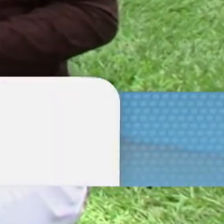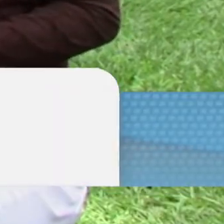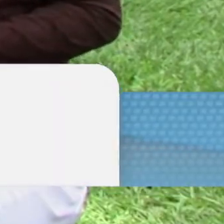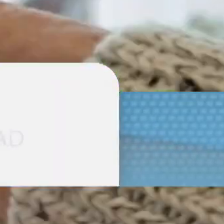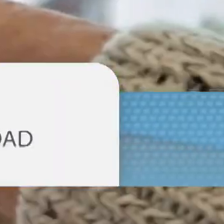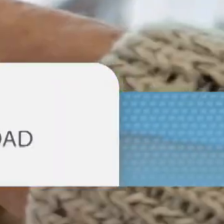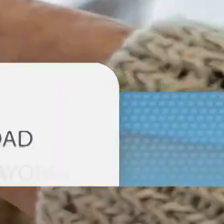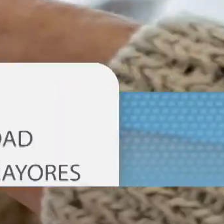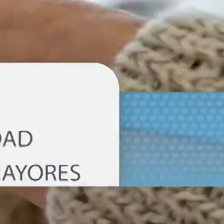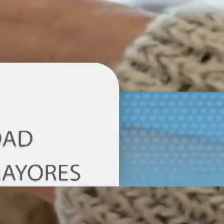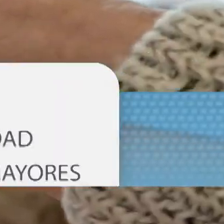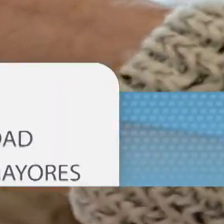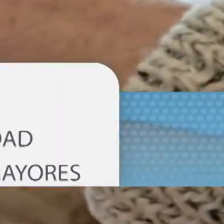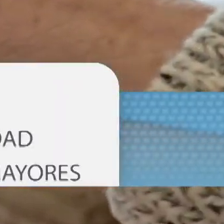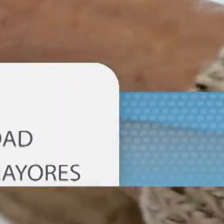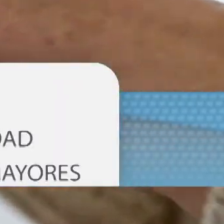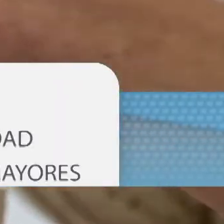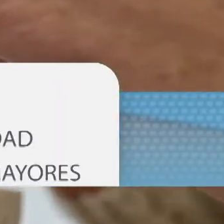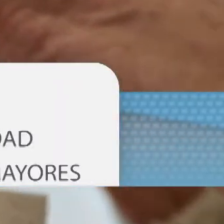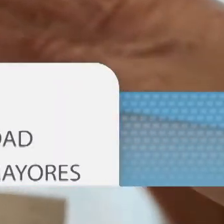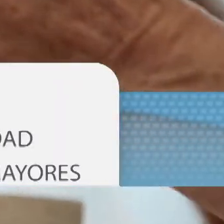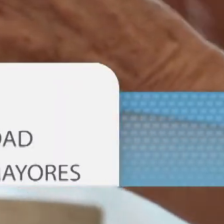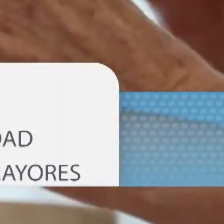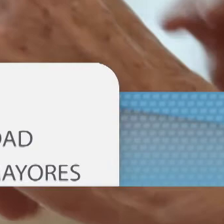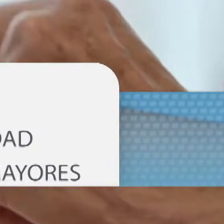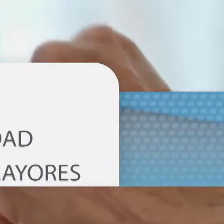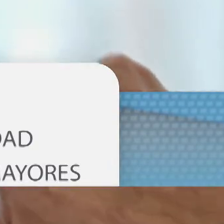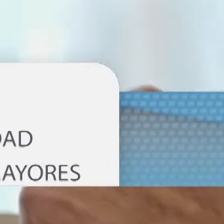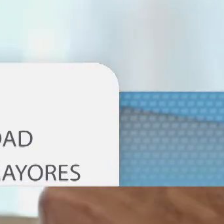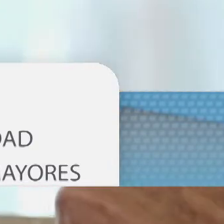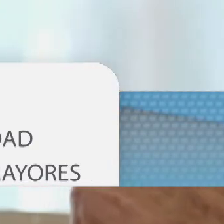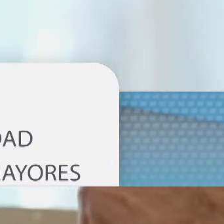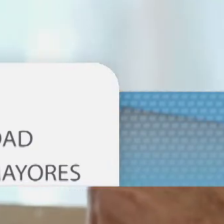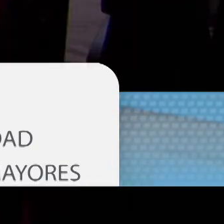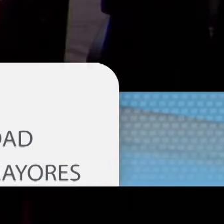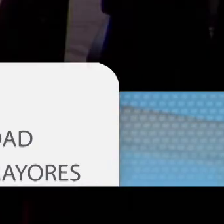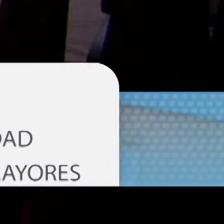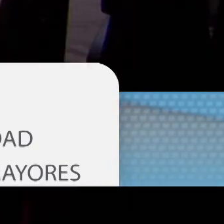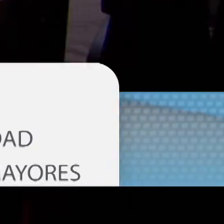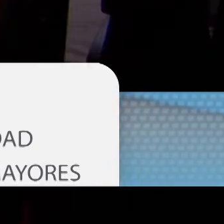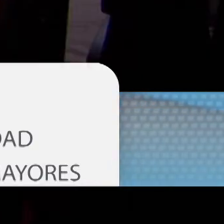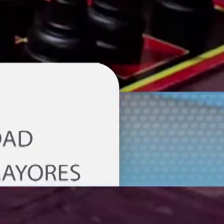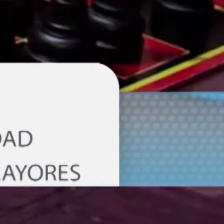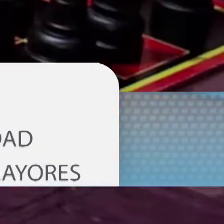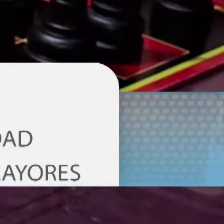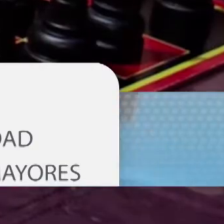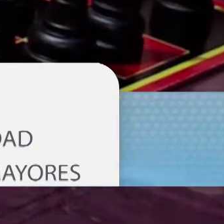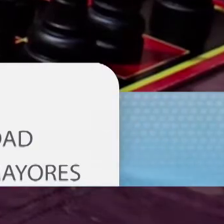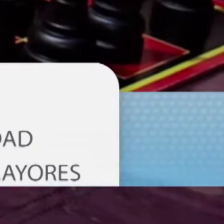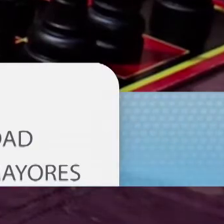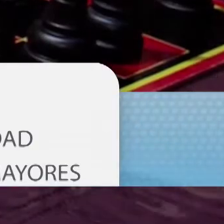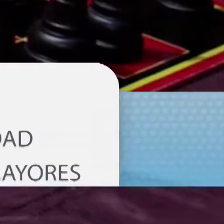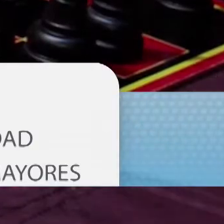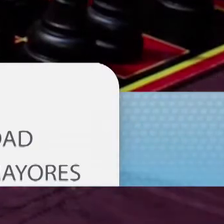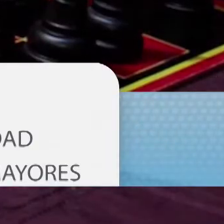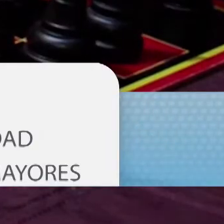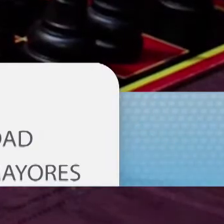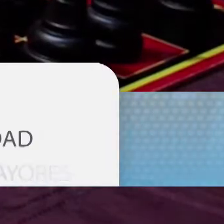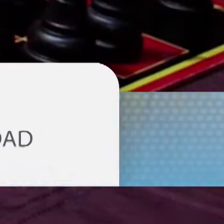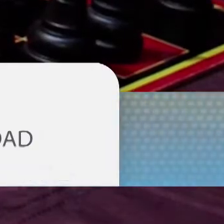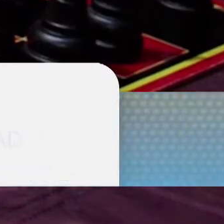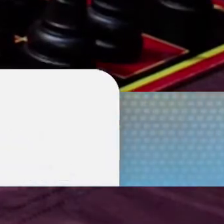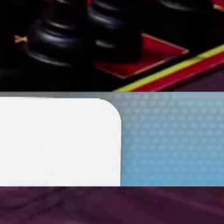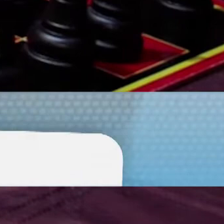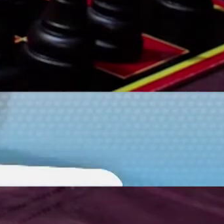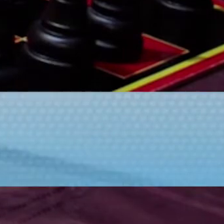soledad, aún más con el distanciamiento físico. Por ello, en Vivir Mejor tendremos una charla para recordar las razones de esta situación y